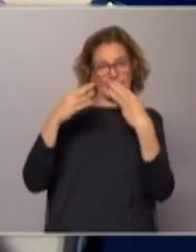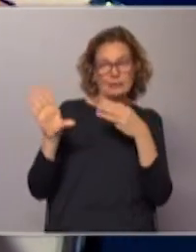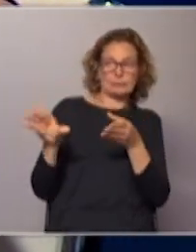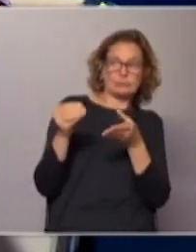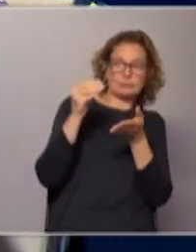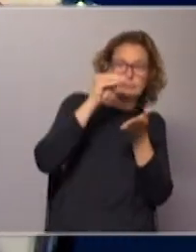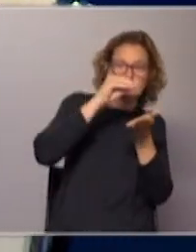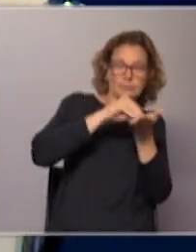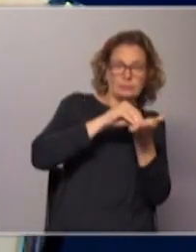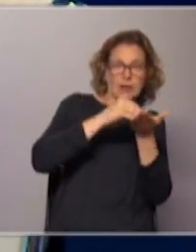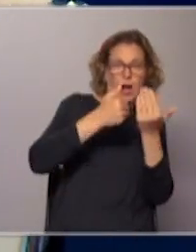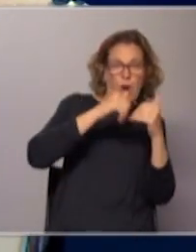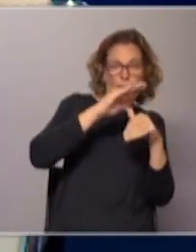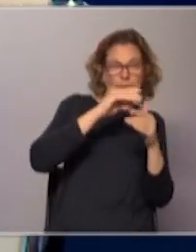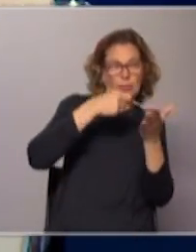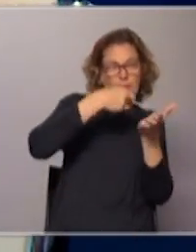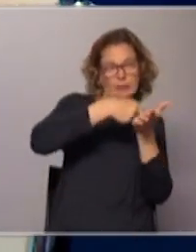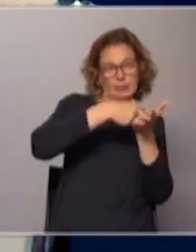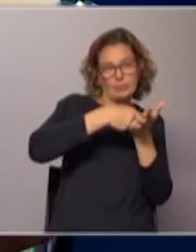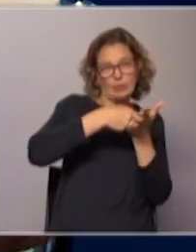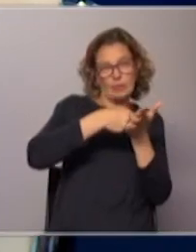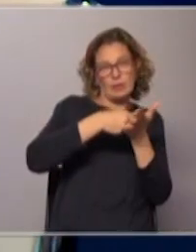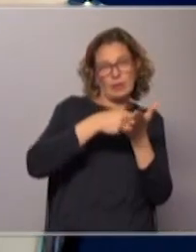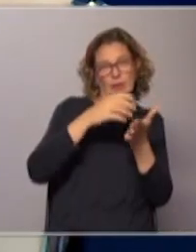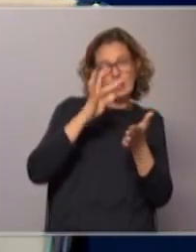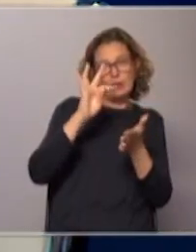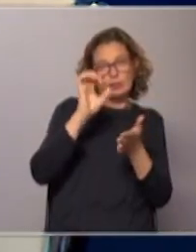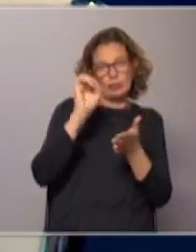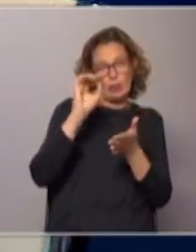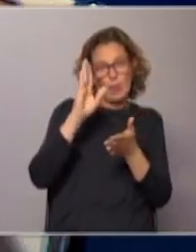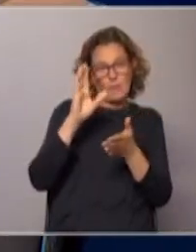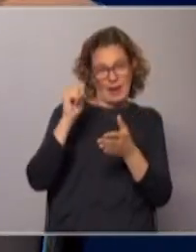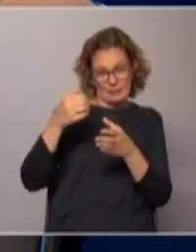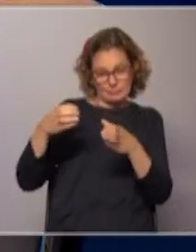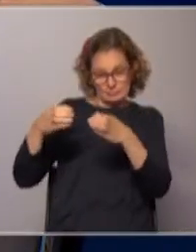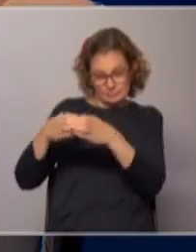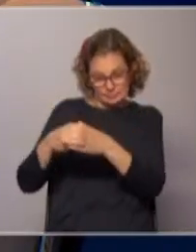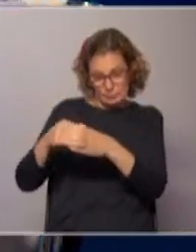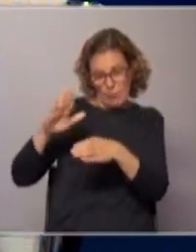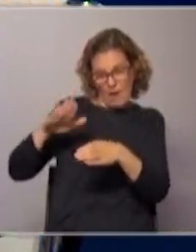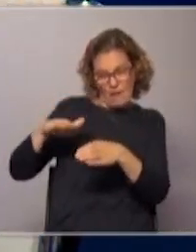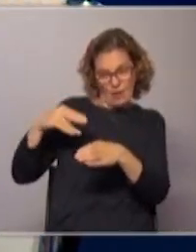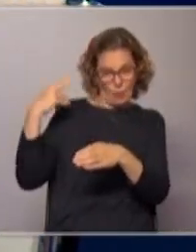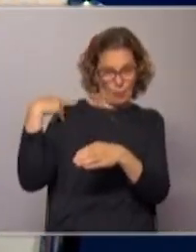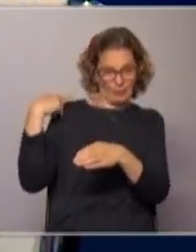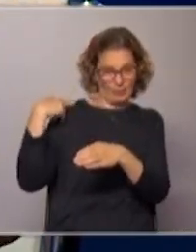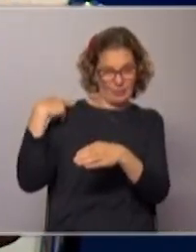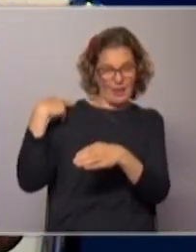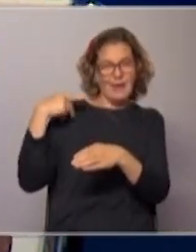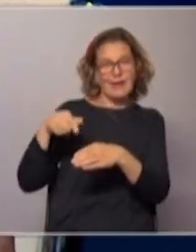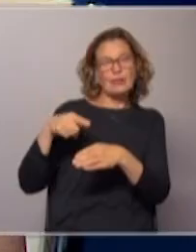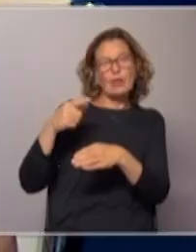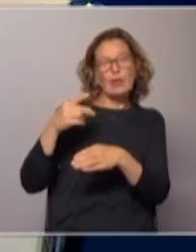a un aumento más adicional a la tropa la tropa usted saben que tuvo un aumento en diputado que se llama validar el senado este